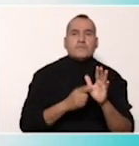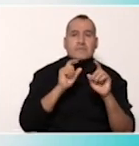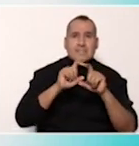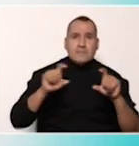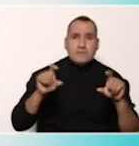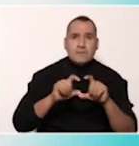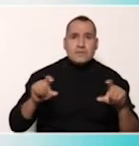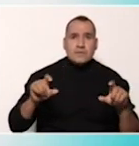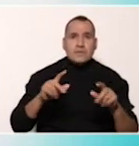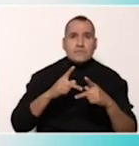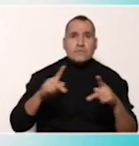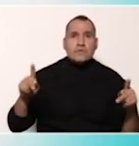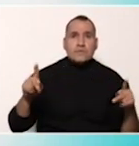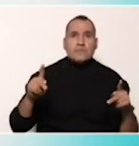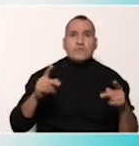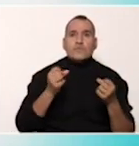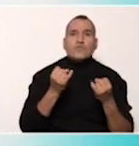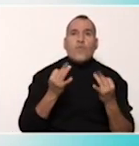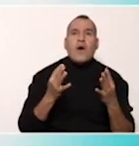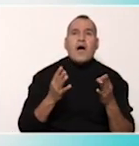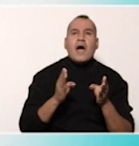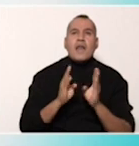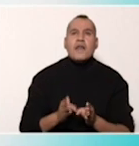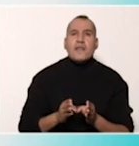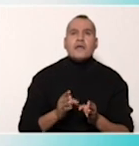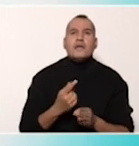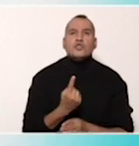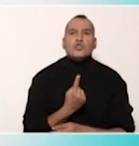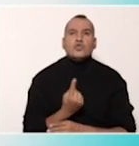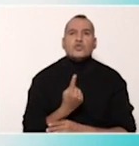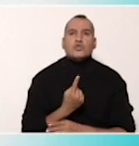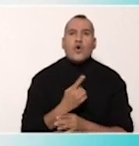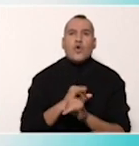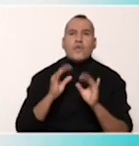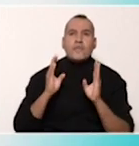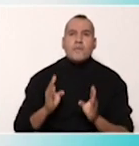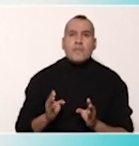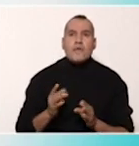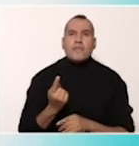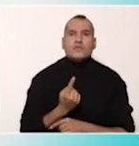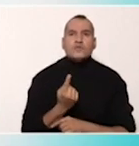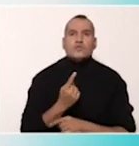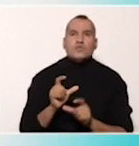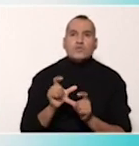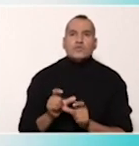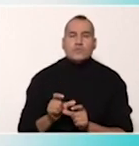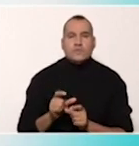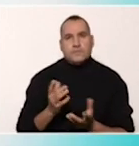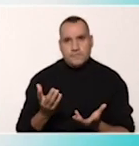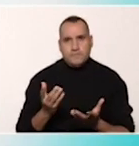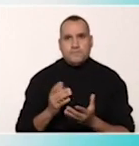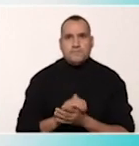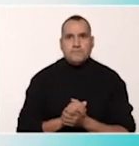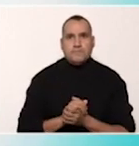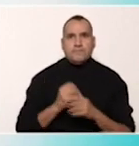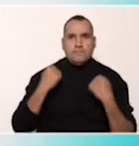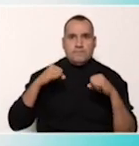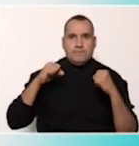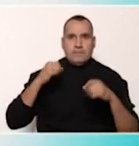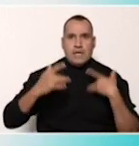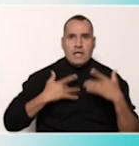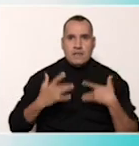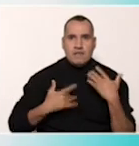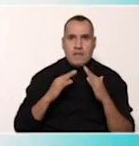polinomios el término independiente. Así que los invito a que se pongan a hacer las